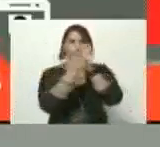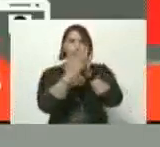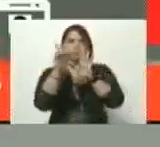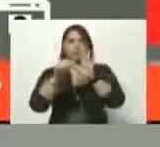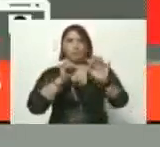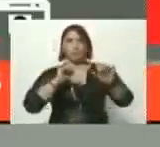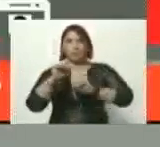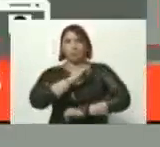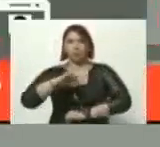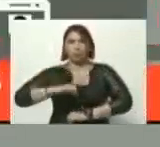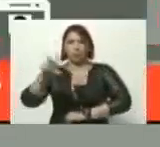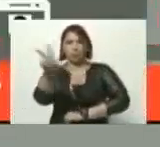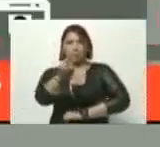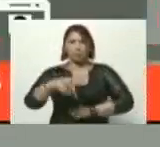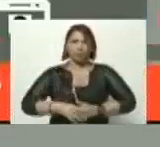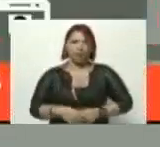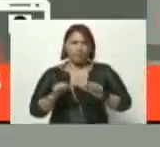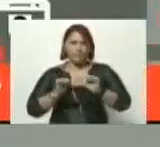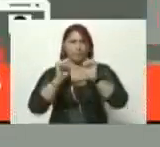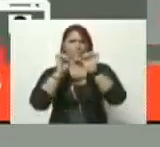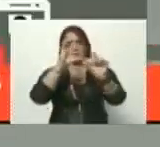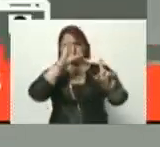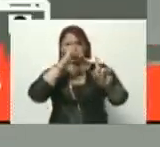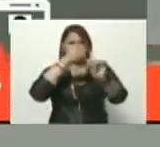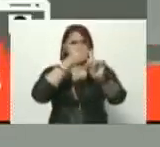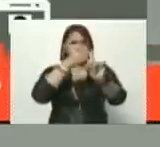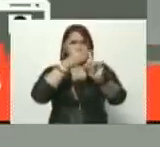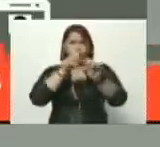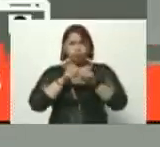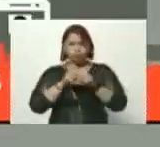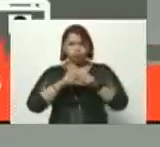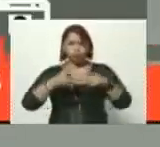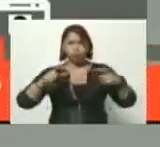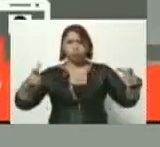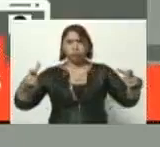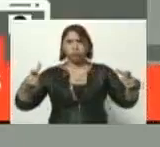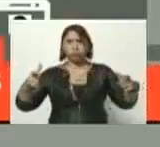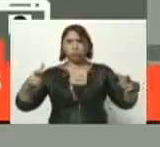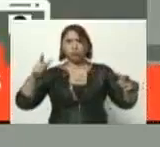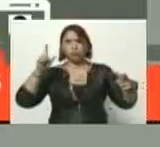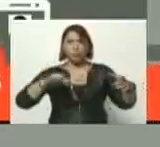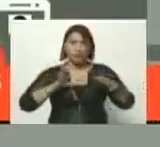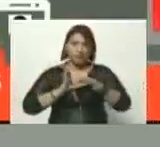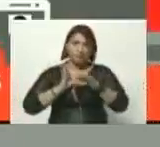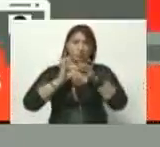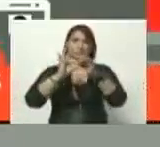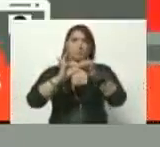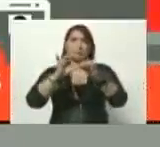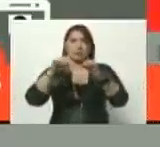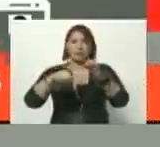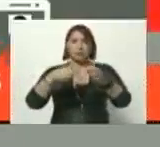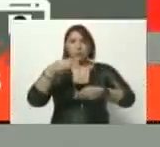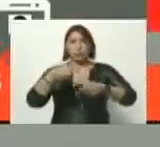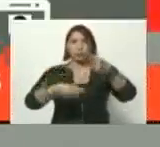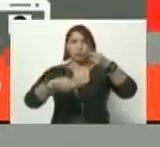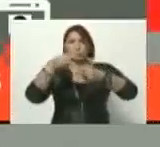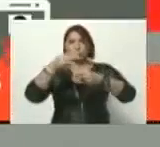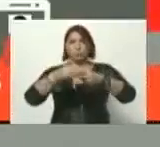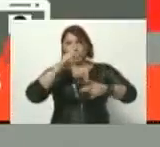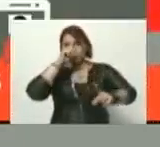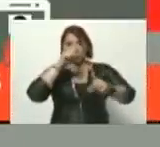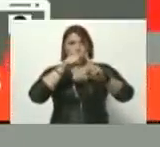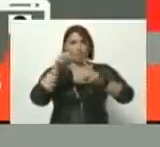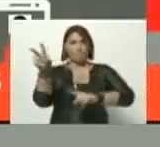movimiento Somos Venezuela siga su rumbo de expansión, de consolidación y de construcción rumbo a